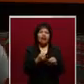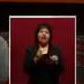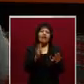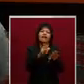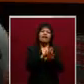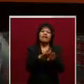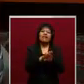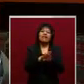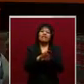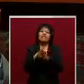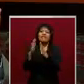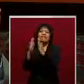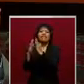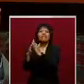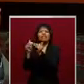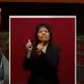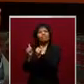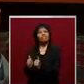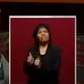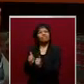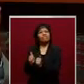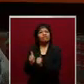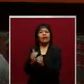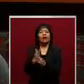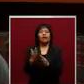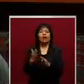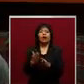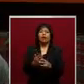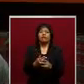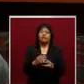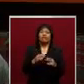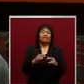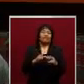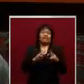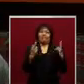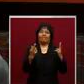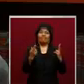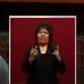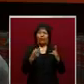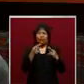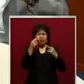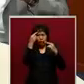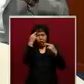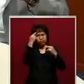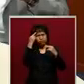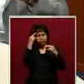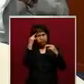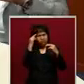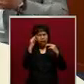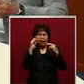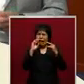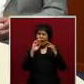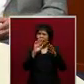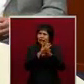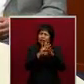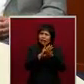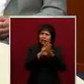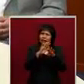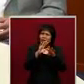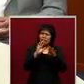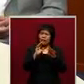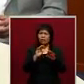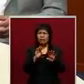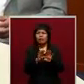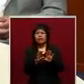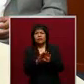de modos de ver la educación, es una ruptura de esquemas. Totalmente. Y que requiere, obviamente,